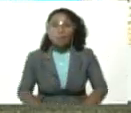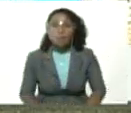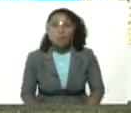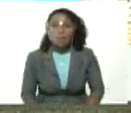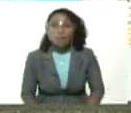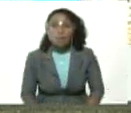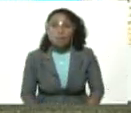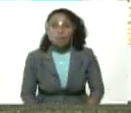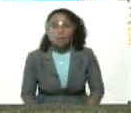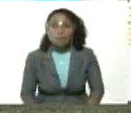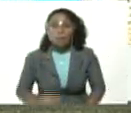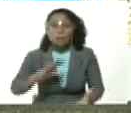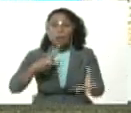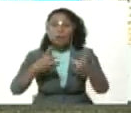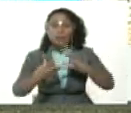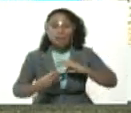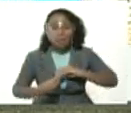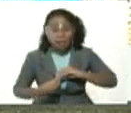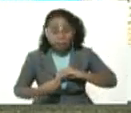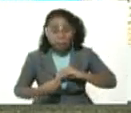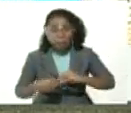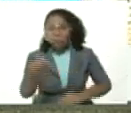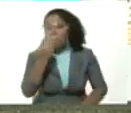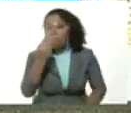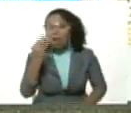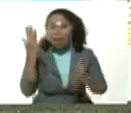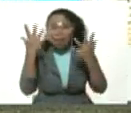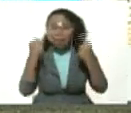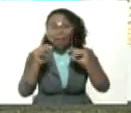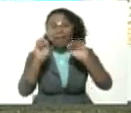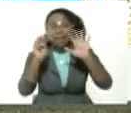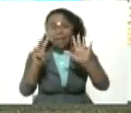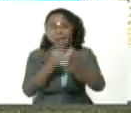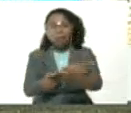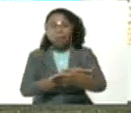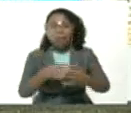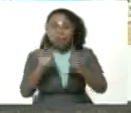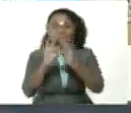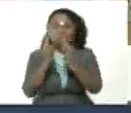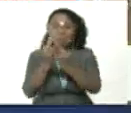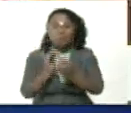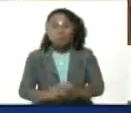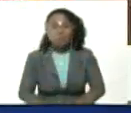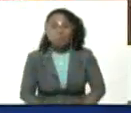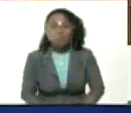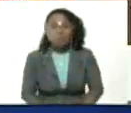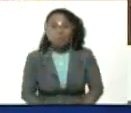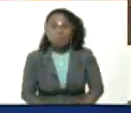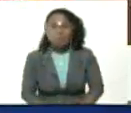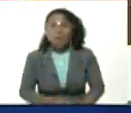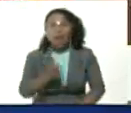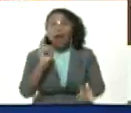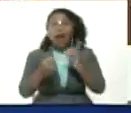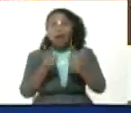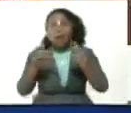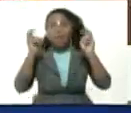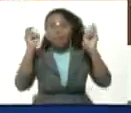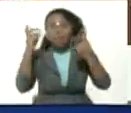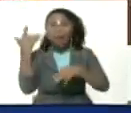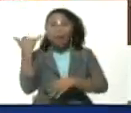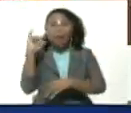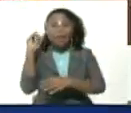con los CLAP y la proteína animal a 7 millones de familias. En algunos casos tienen la